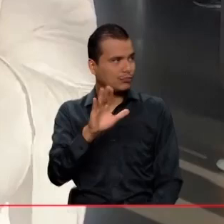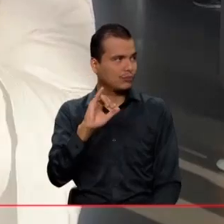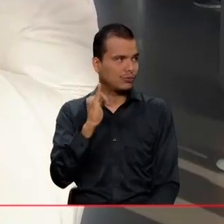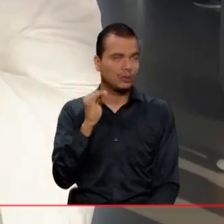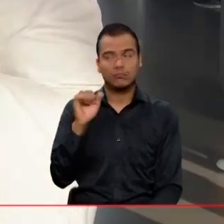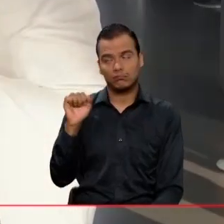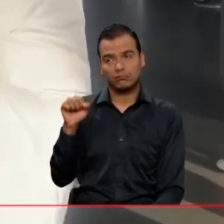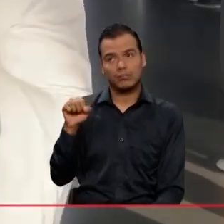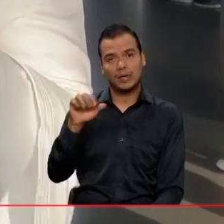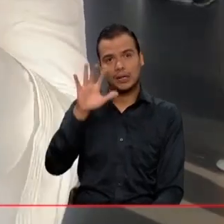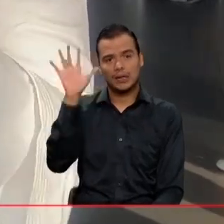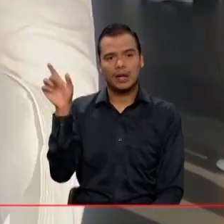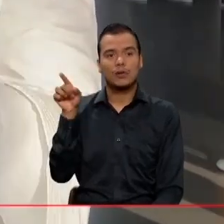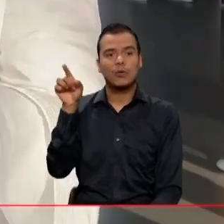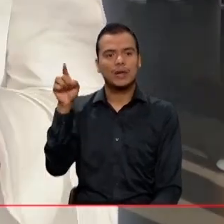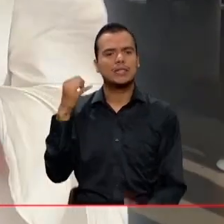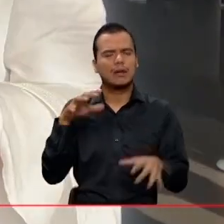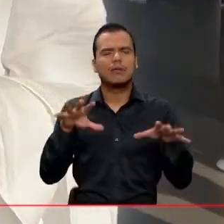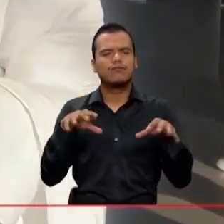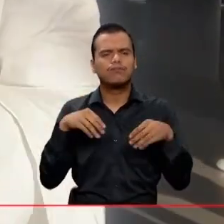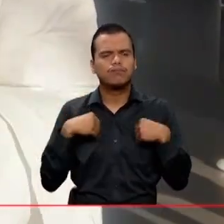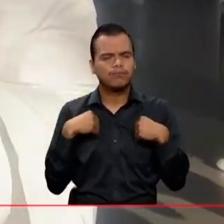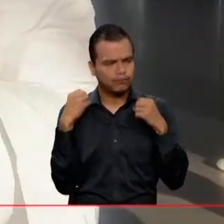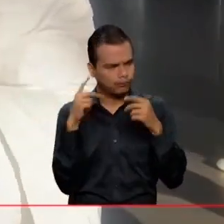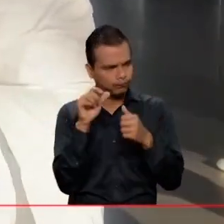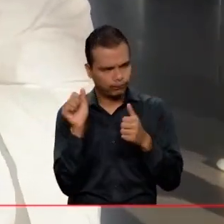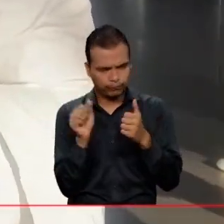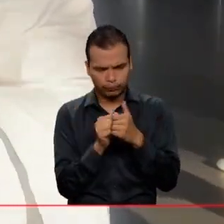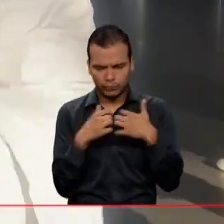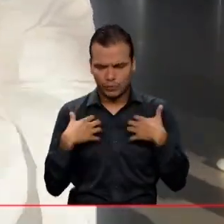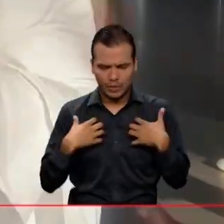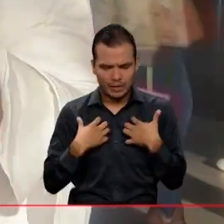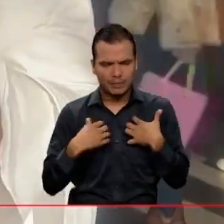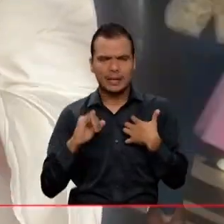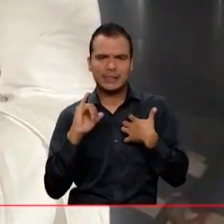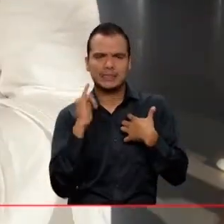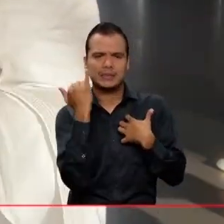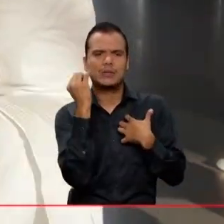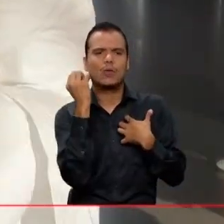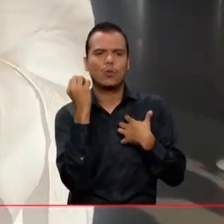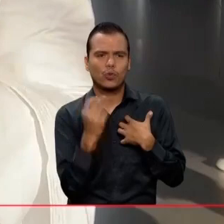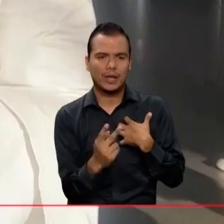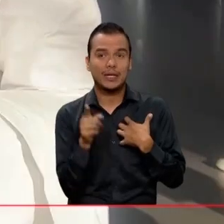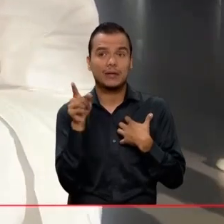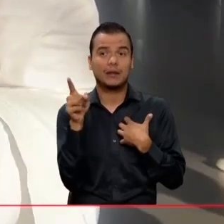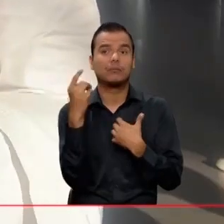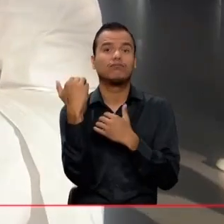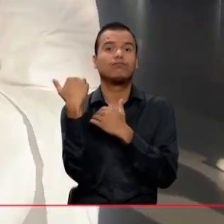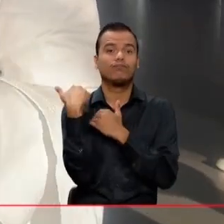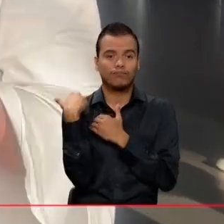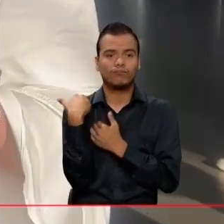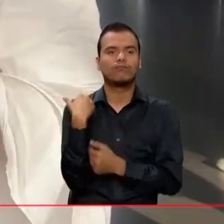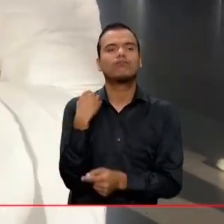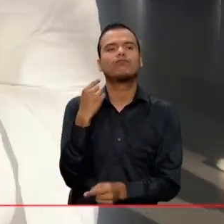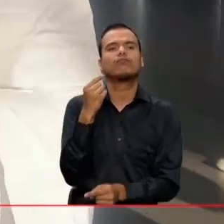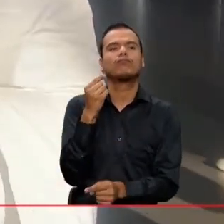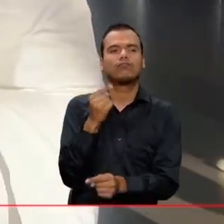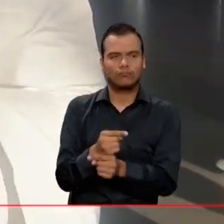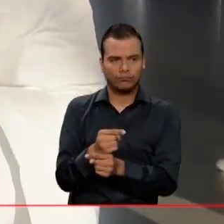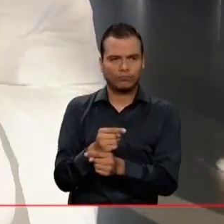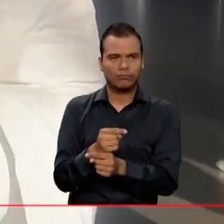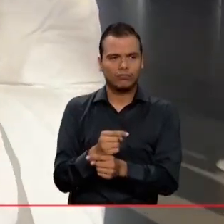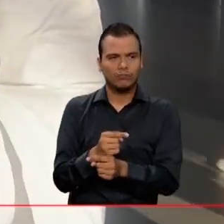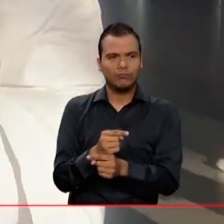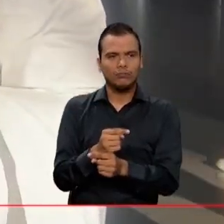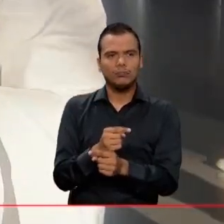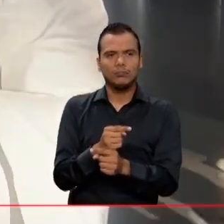el transportador acepta las condiciones de traslado de la mascota, se obliga para con el tenedor a transportar esa mascota